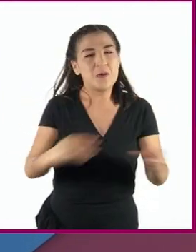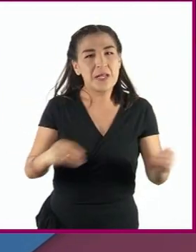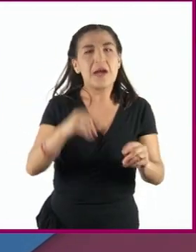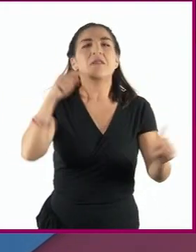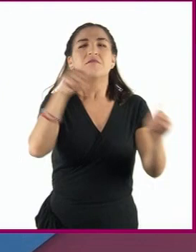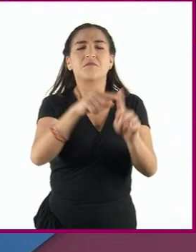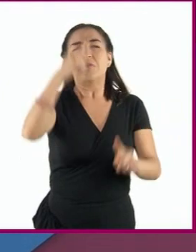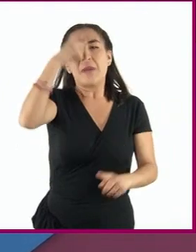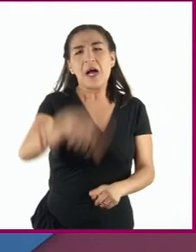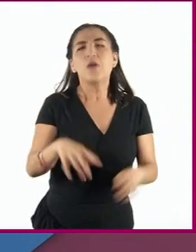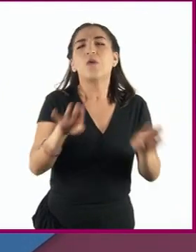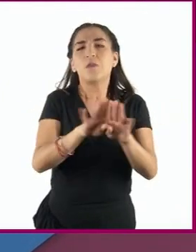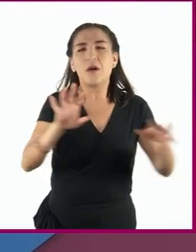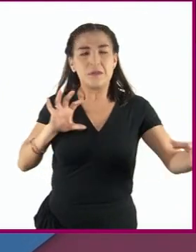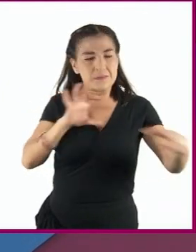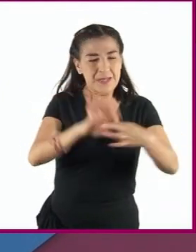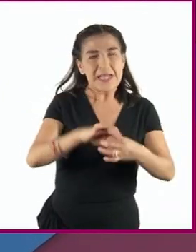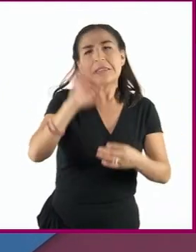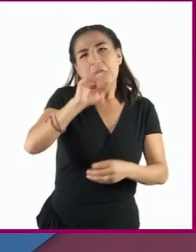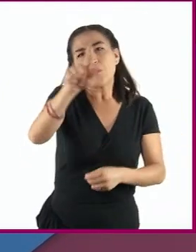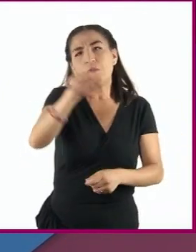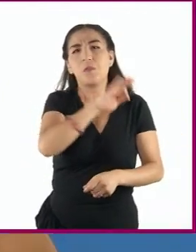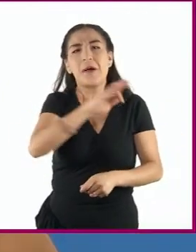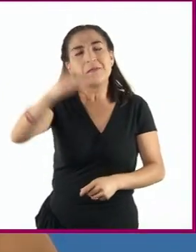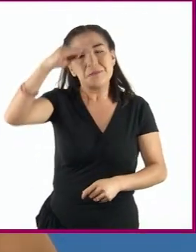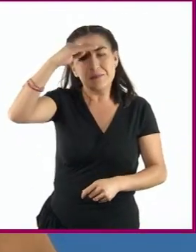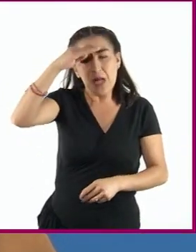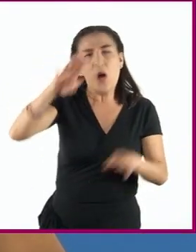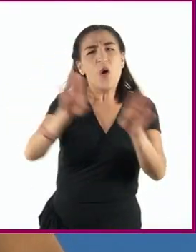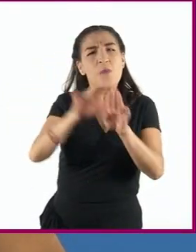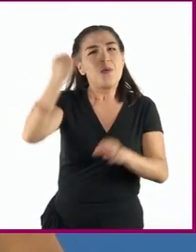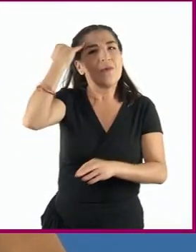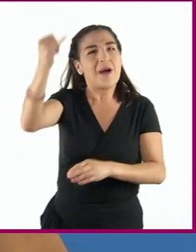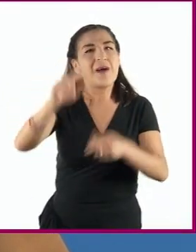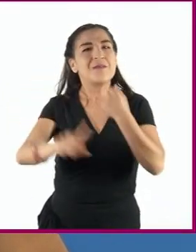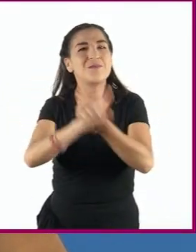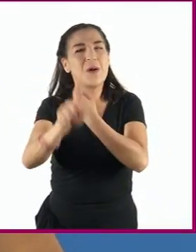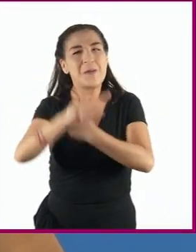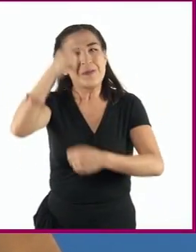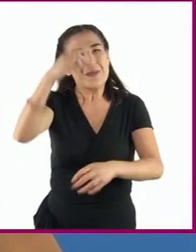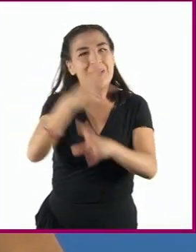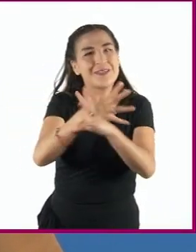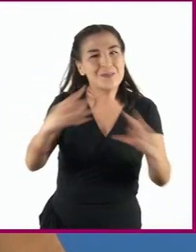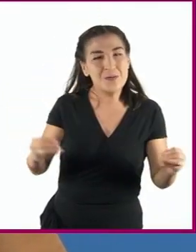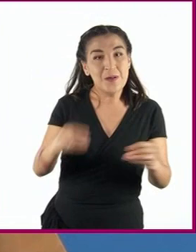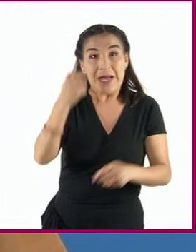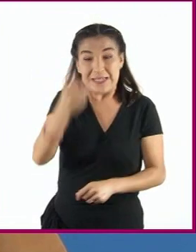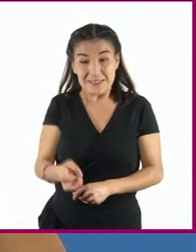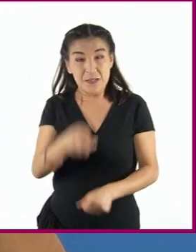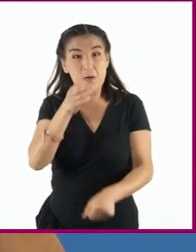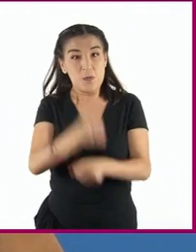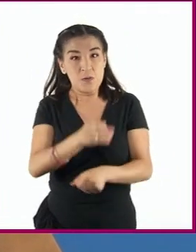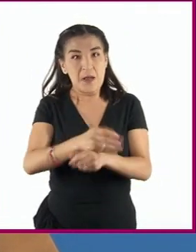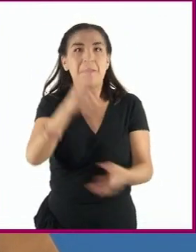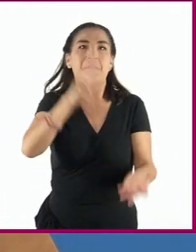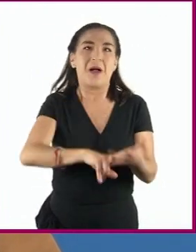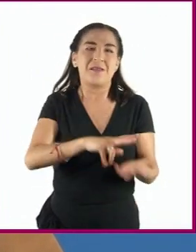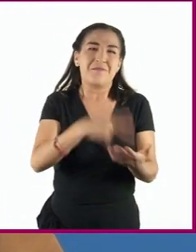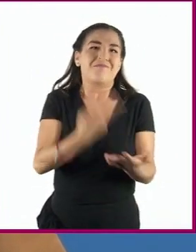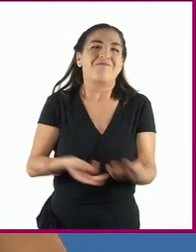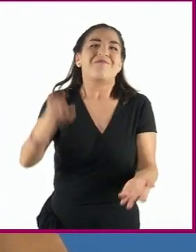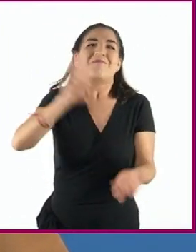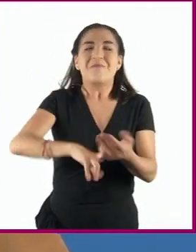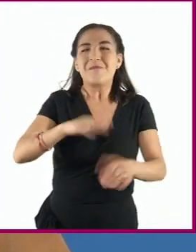los problemas o imaginar soluciones creativas. Así encontraremos que la mediación tiene un valor doble por